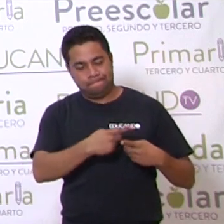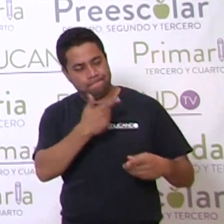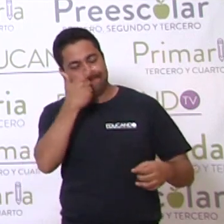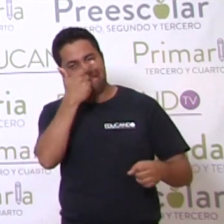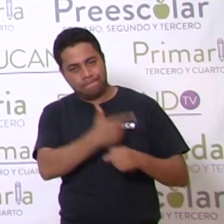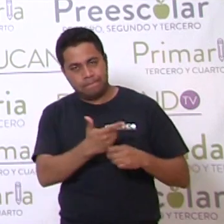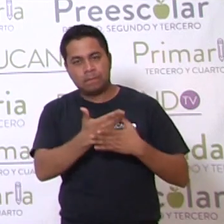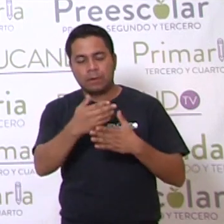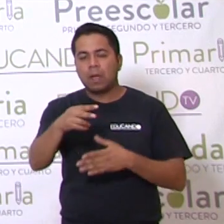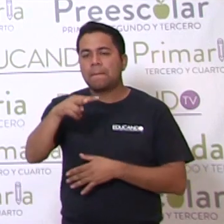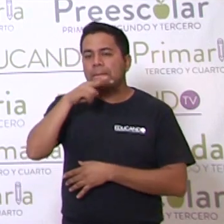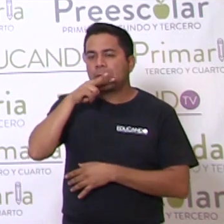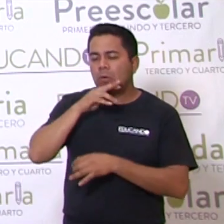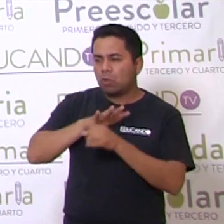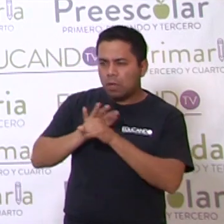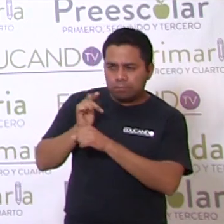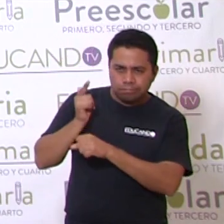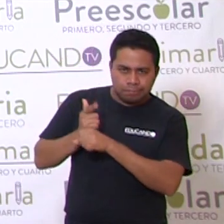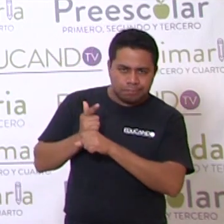Identifiquemos el verbo.